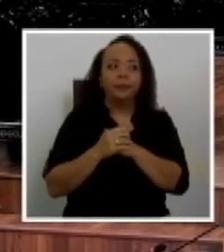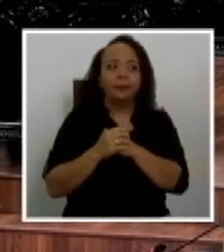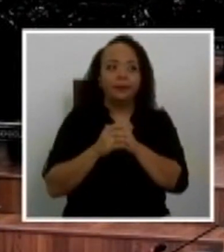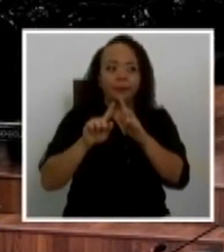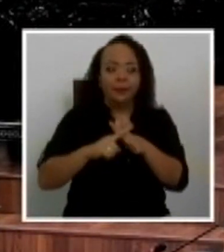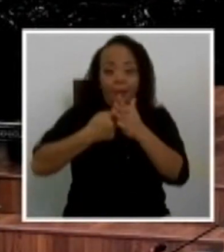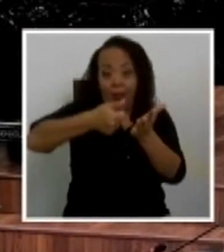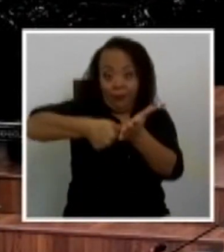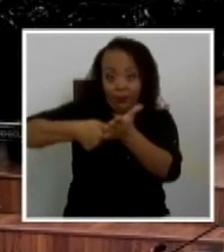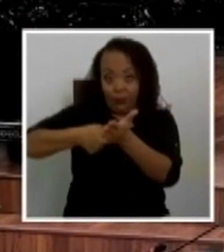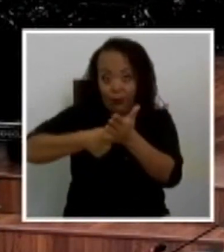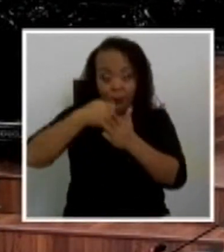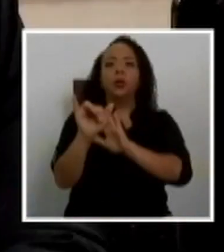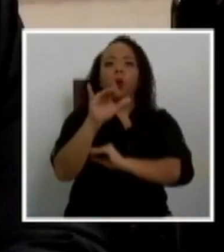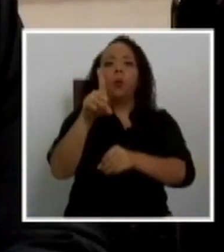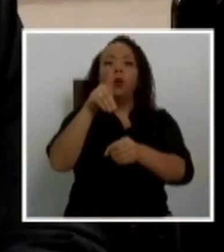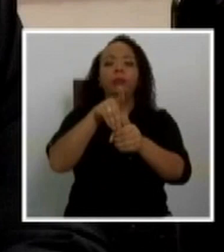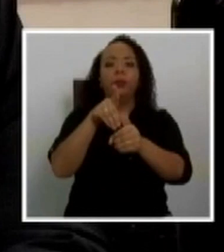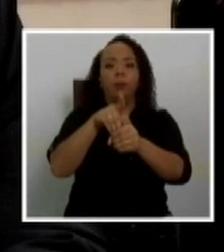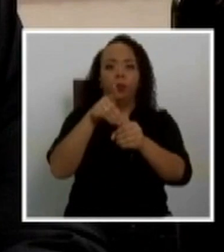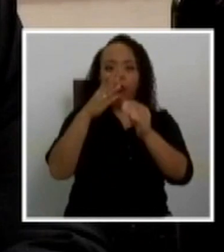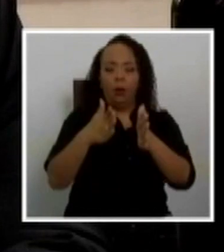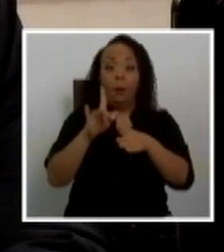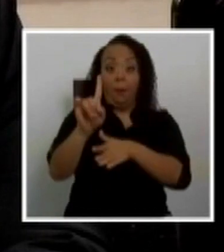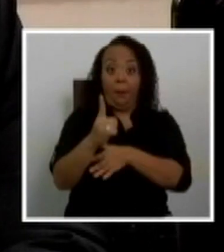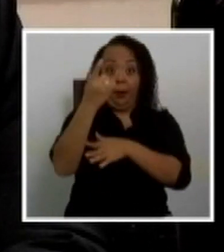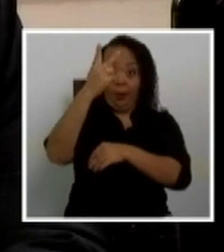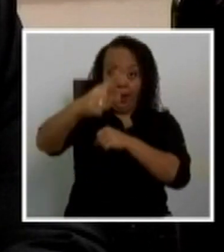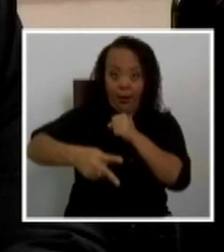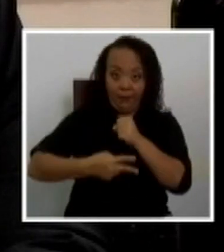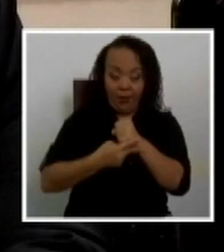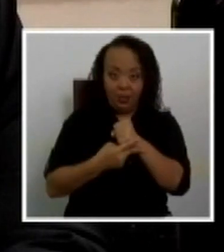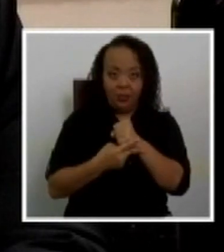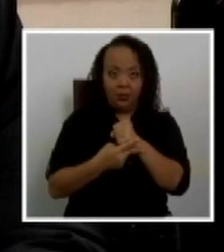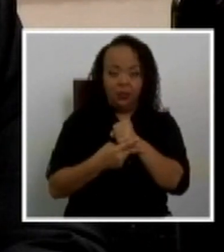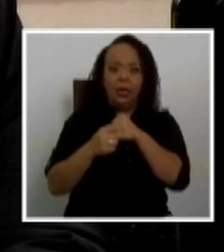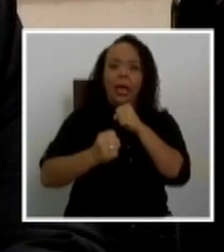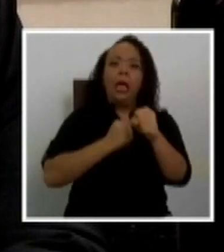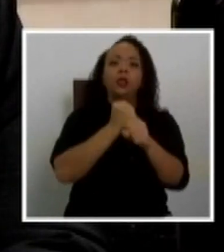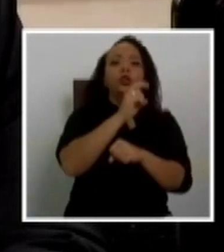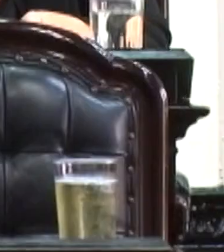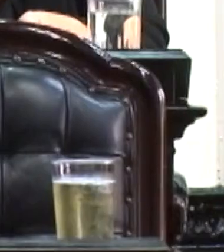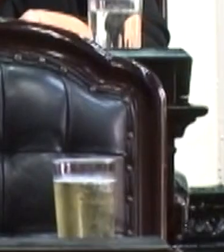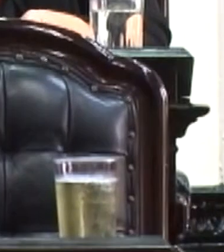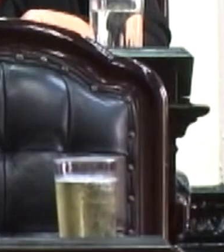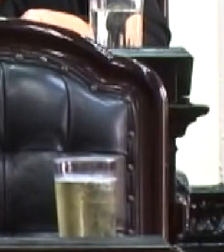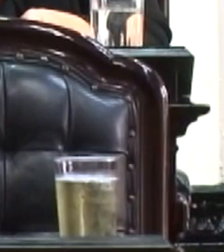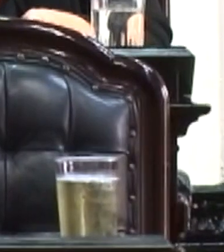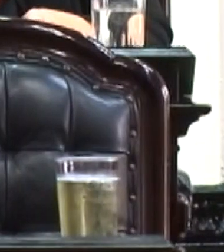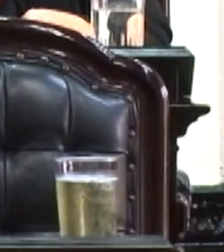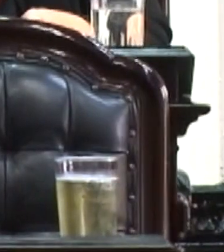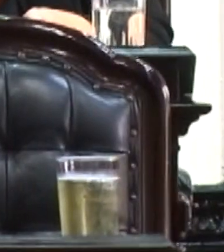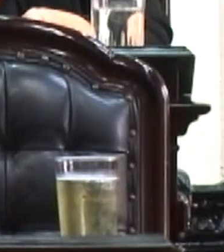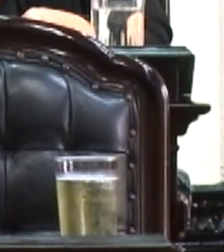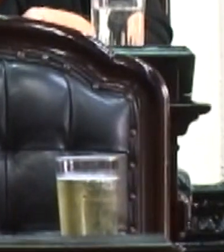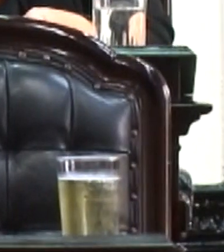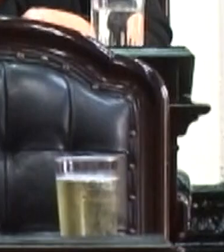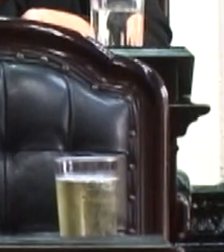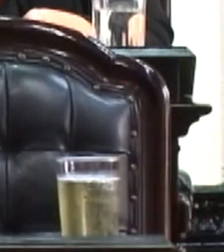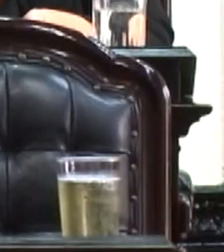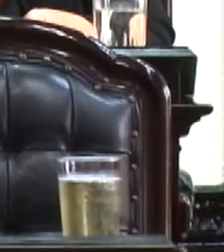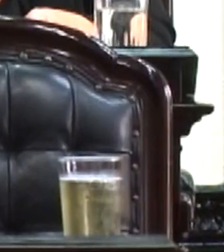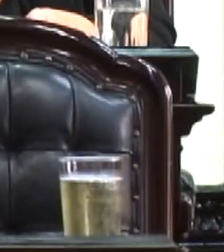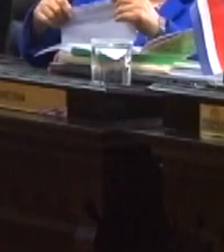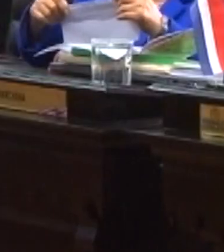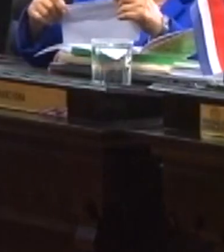Cruzan busca mantener la alianza entre el PAC, Restauración Nacional y el Partido Liberación Nacional, la cual les ha